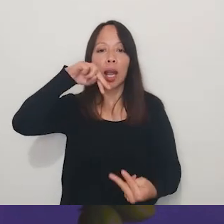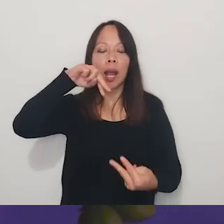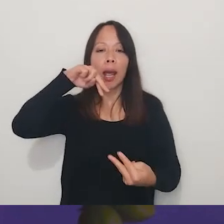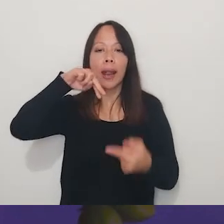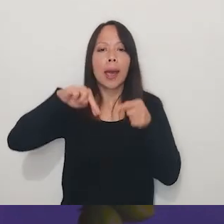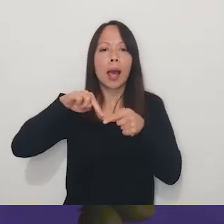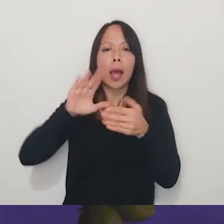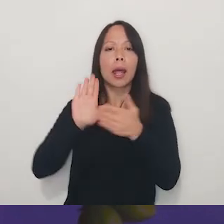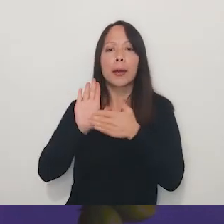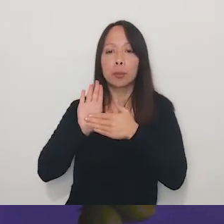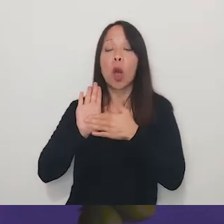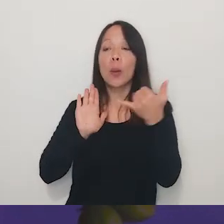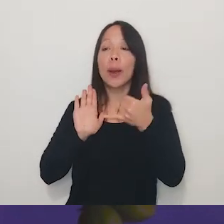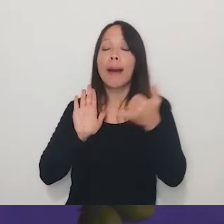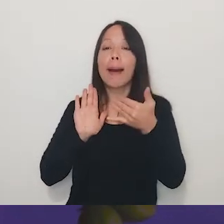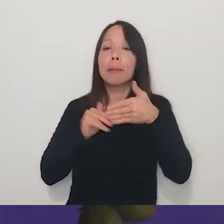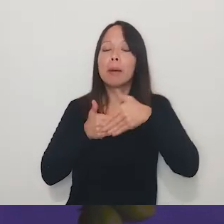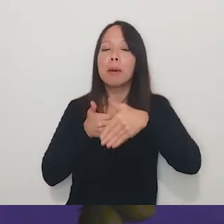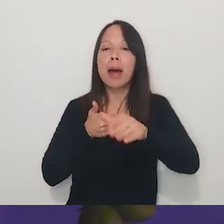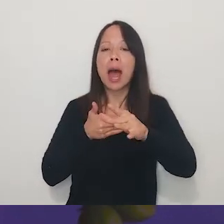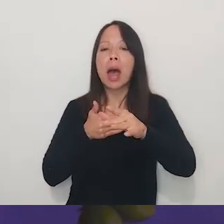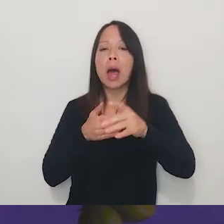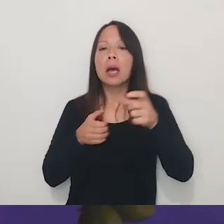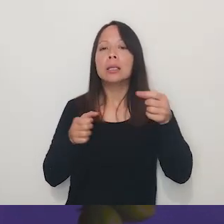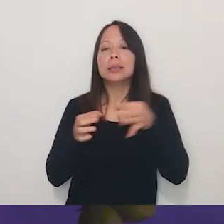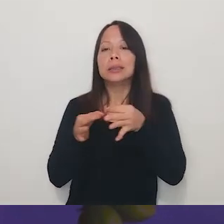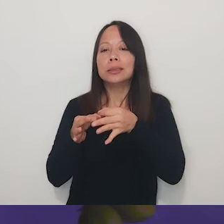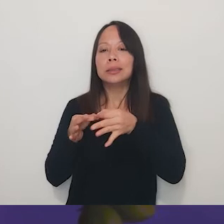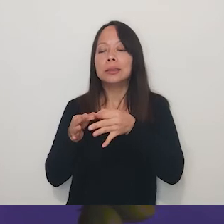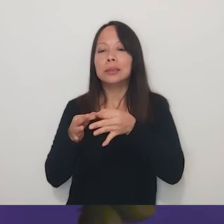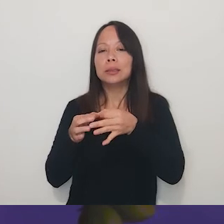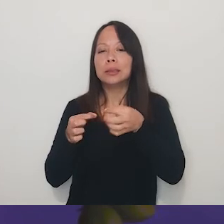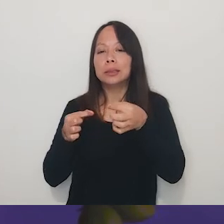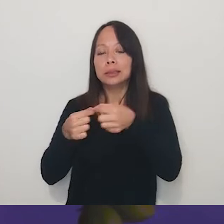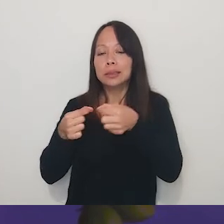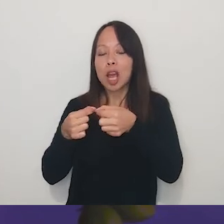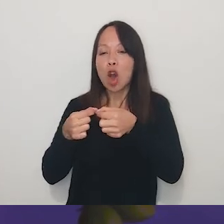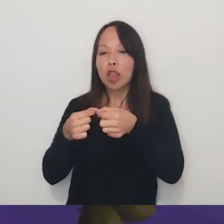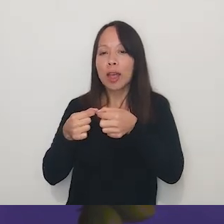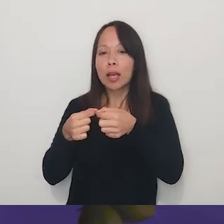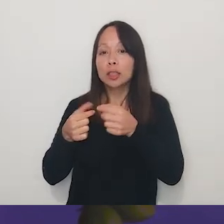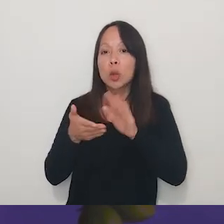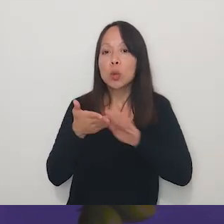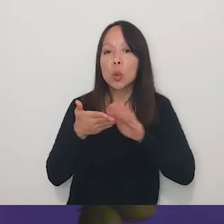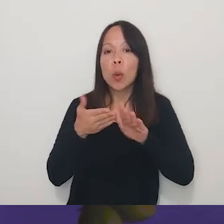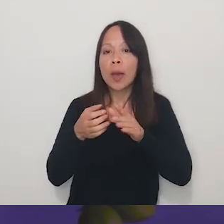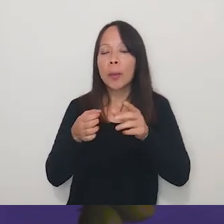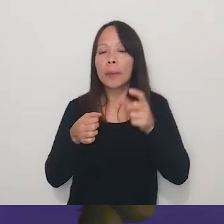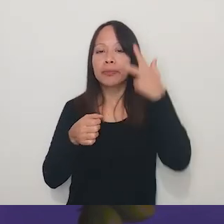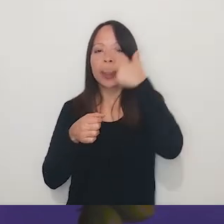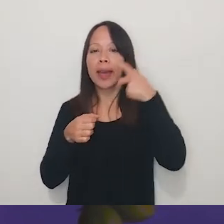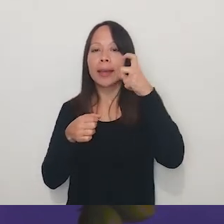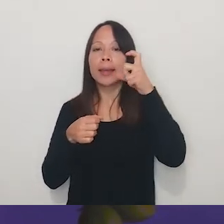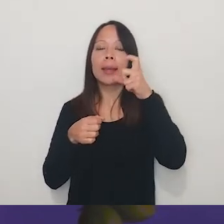cada vez hay más reporte de esto. Puede encontrar heterocigotas, que la otra variante no la encuentro, pero con eso más que a lo mejor